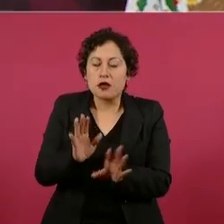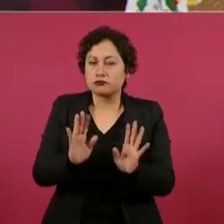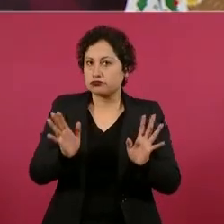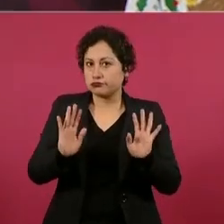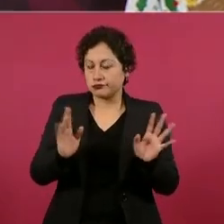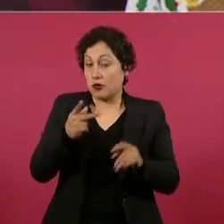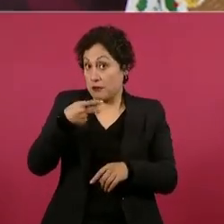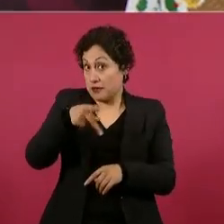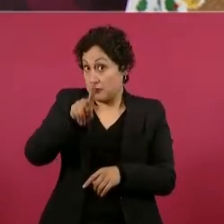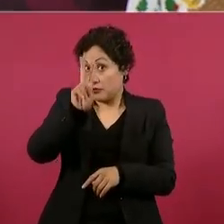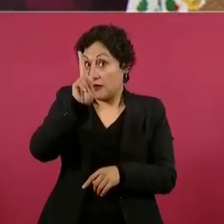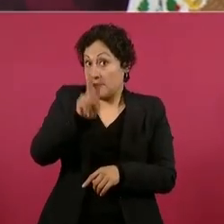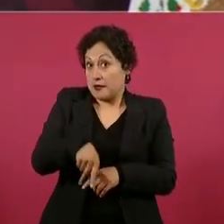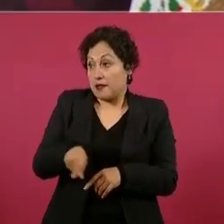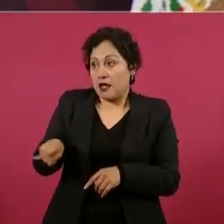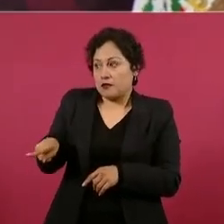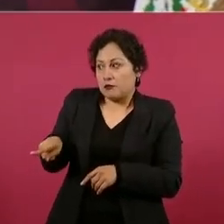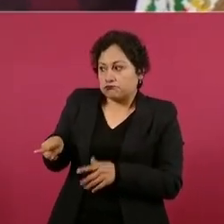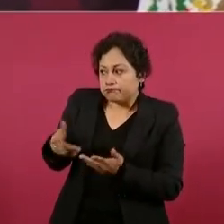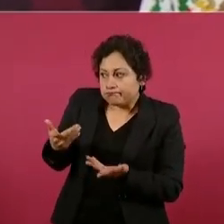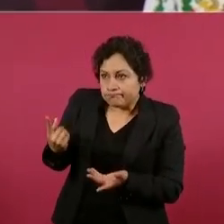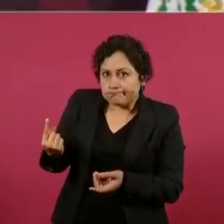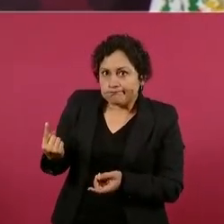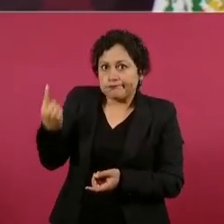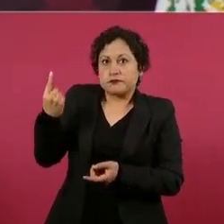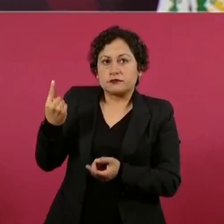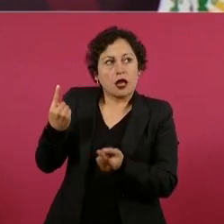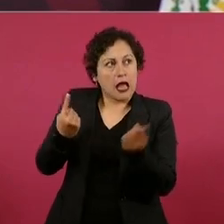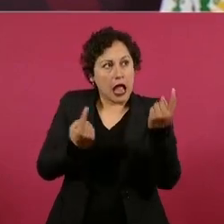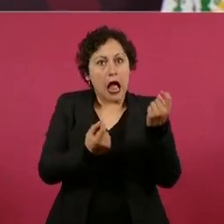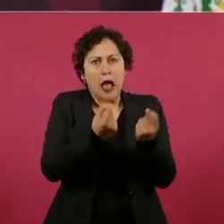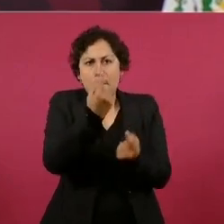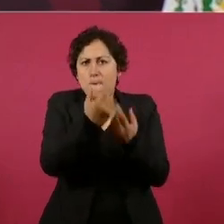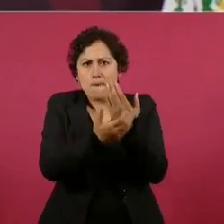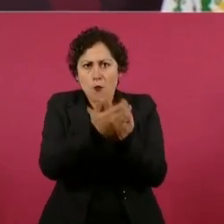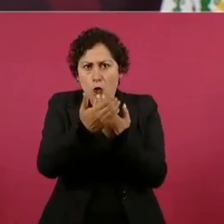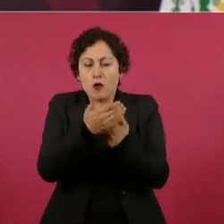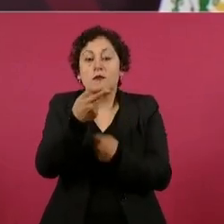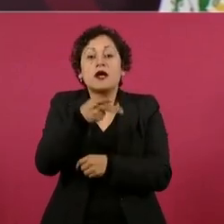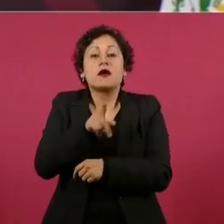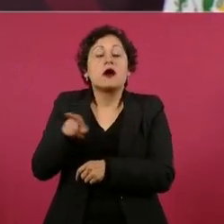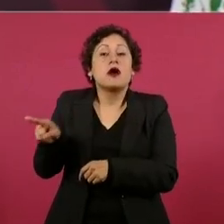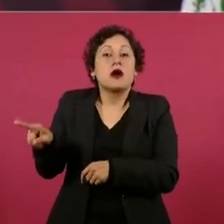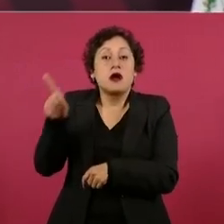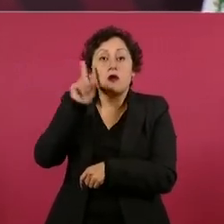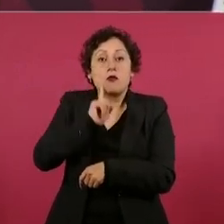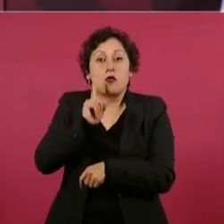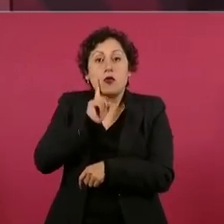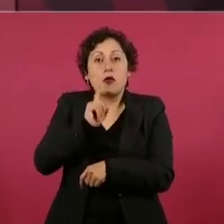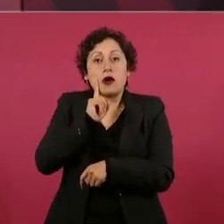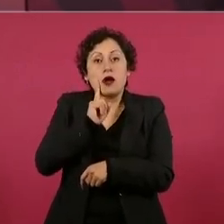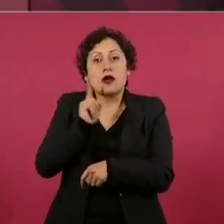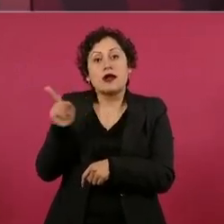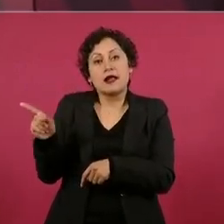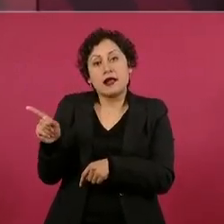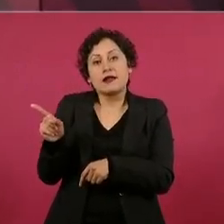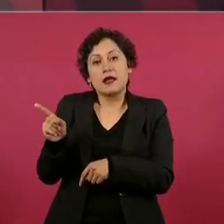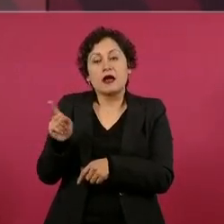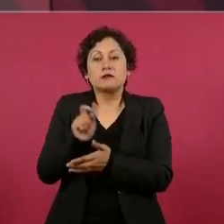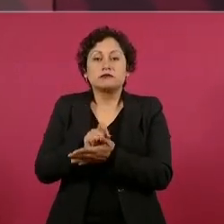pocos hacen, es de que en el trayecto va escribiendo sus